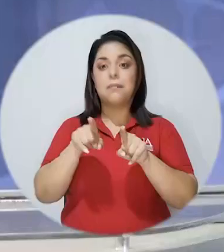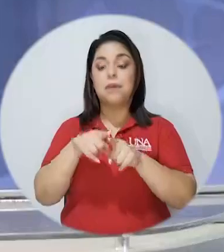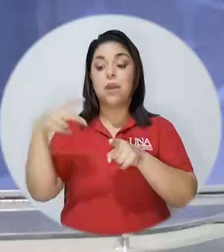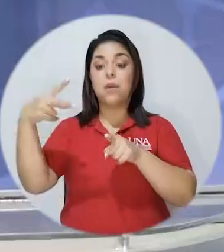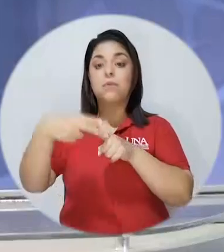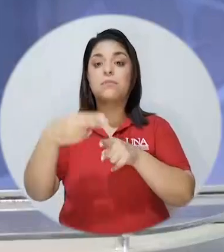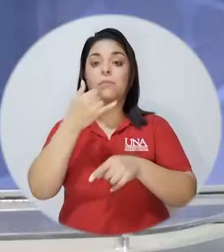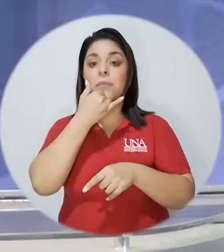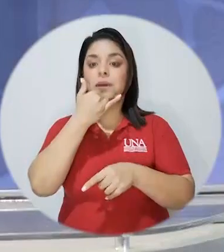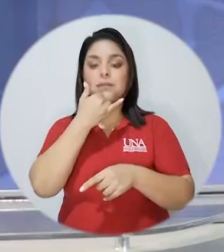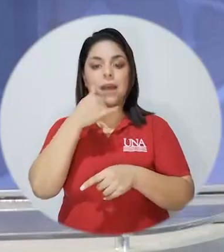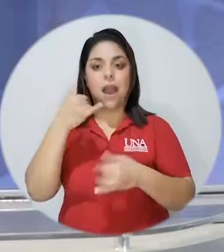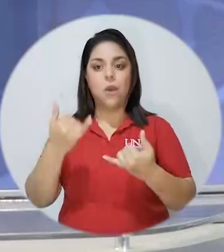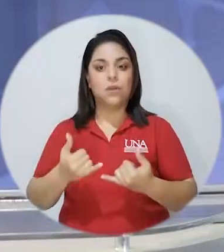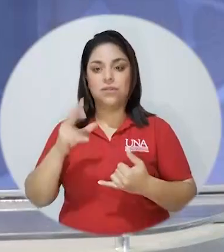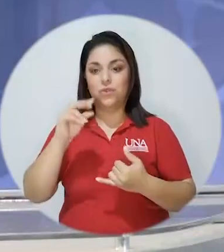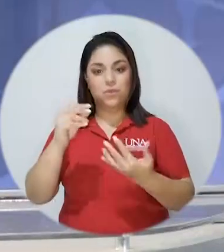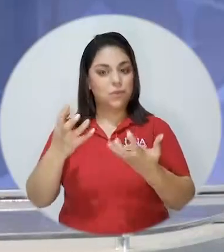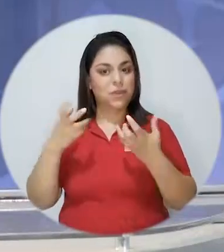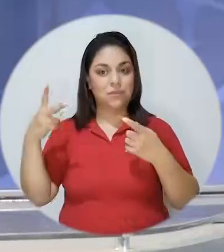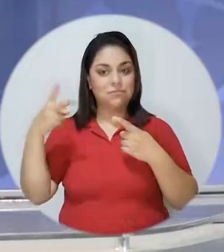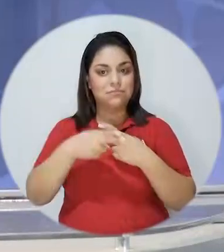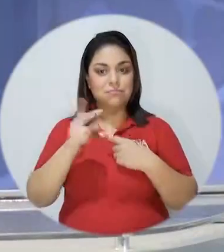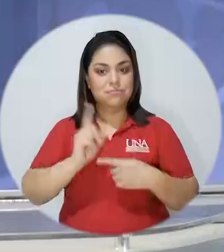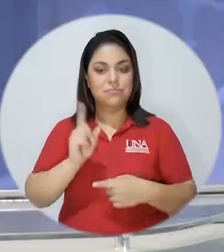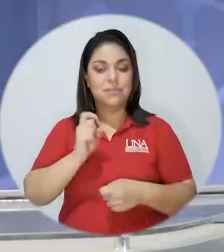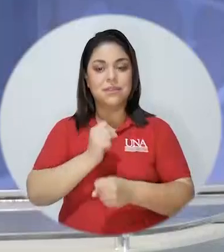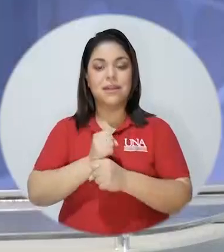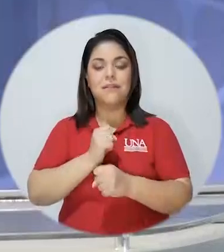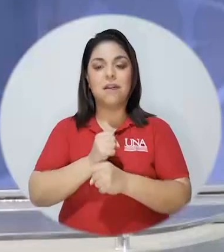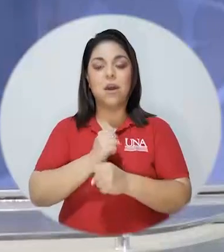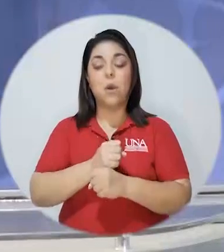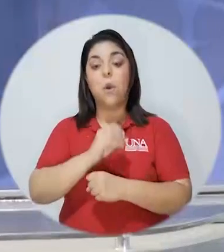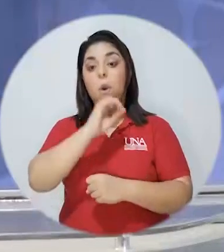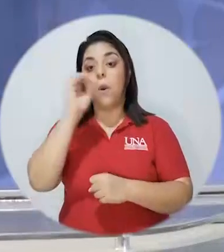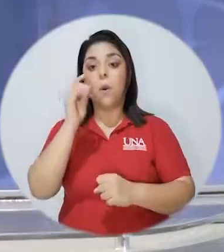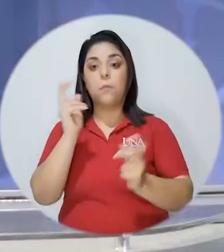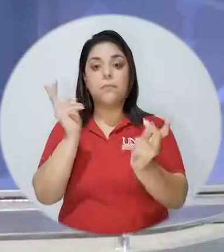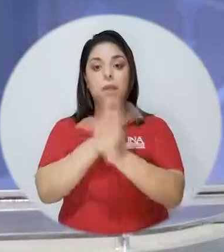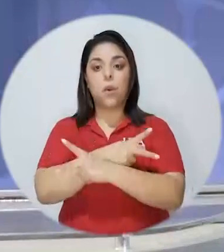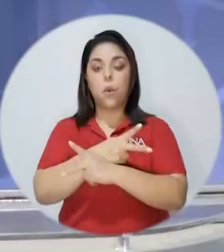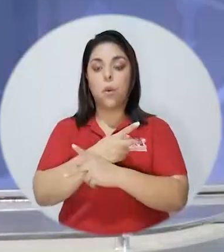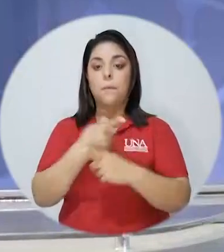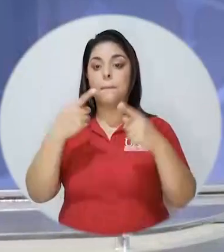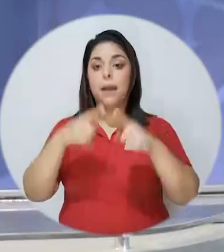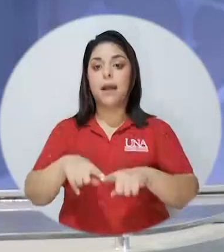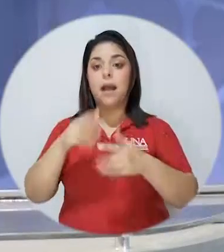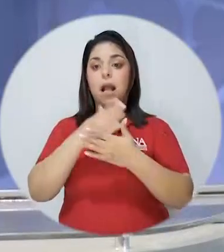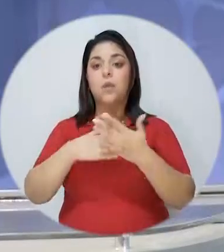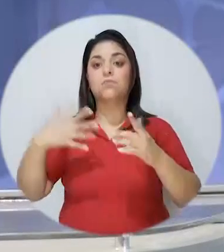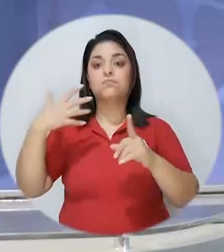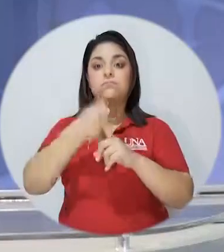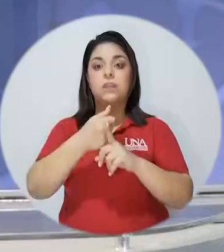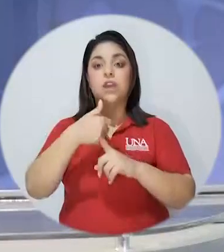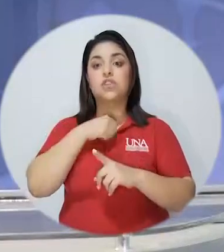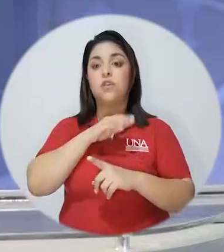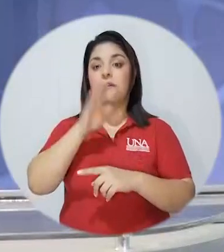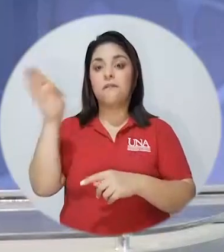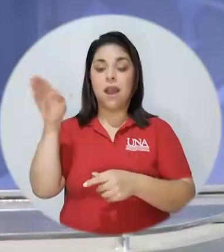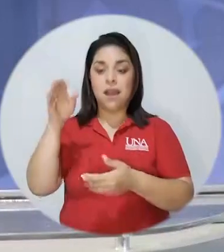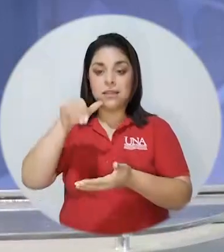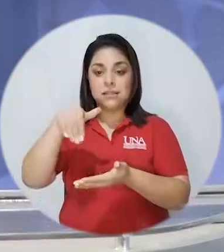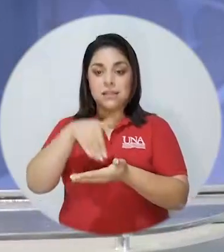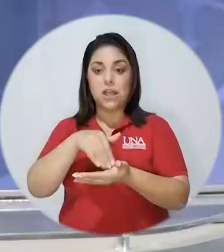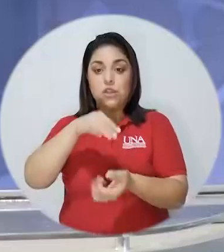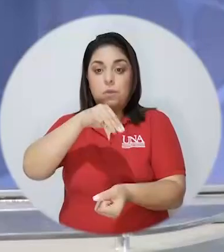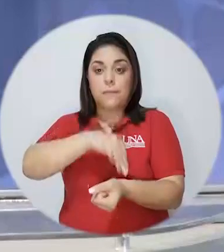momentos. Exactamente. O lo peor, que surja, Dios quiera que no, una desgracia, ¿verdad? Y usted tenga que asistir a un centro médico